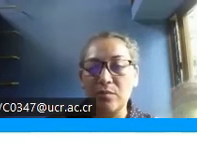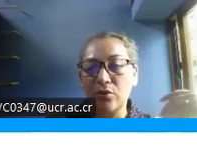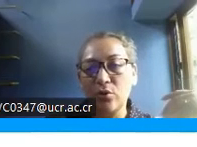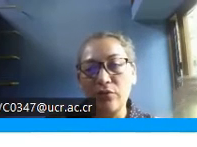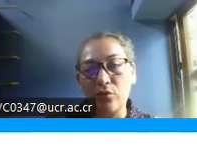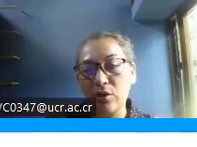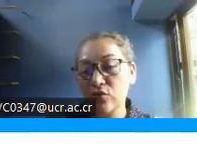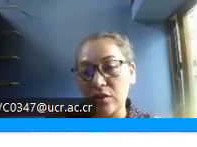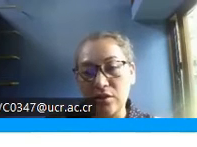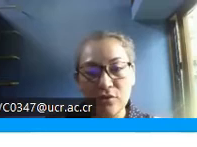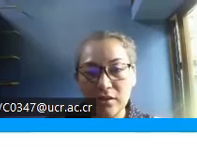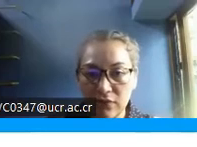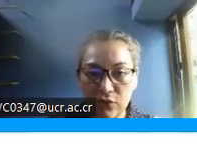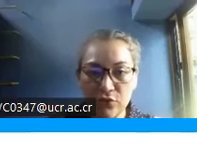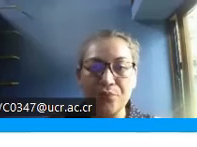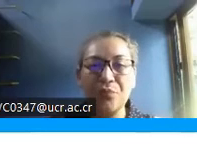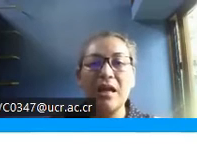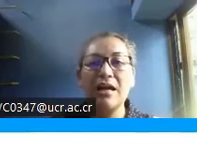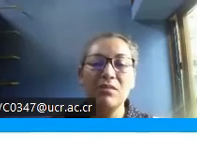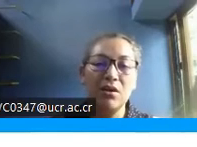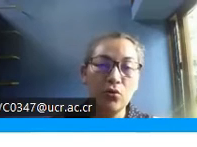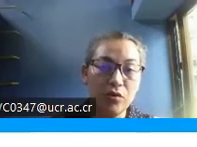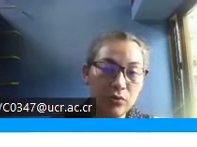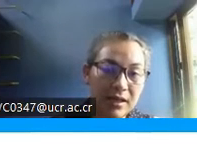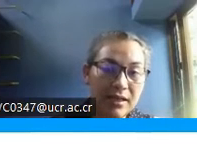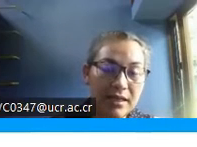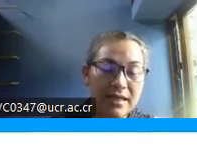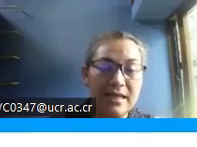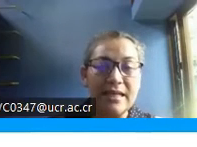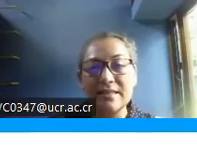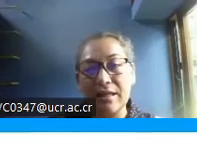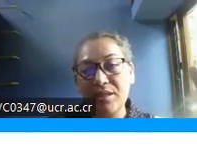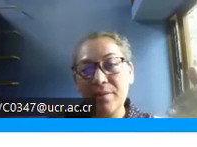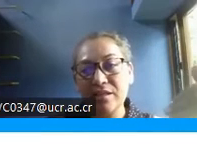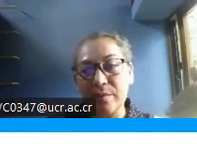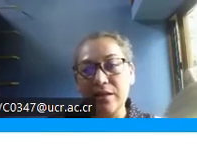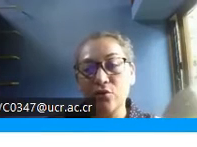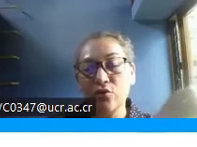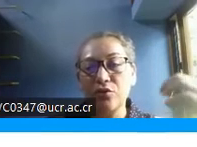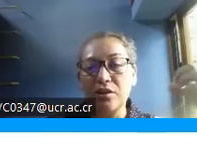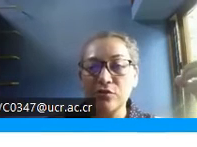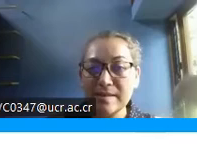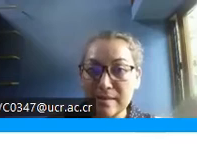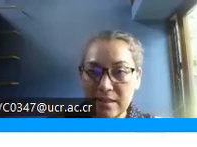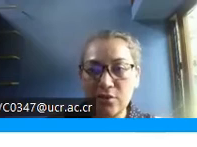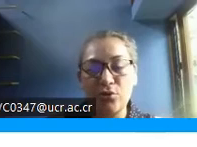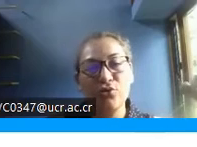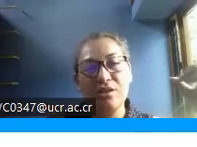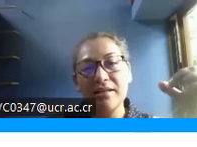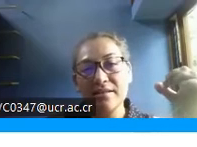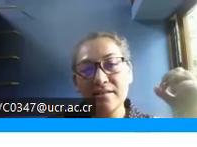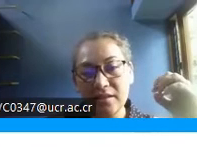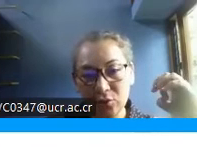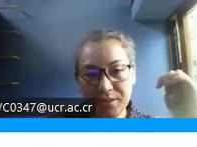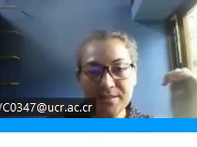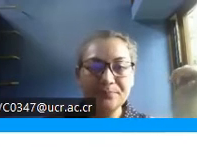el comportamiento de fenómenos técnicos científicos. Hay video curricular que se adapta para explicar los contenidos estrictos